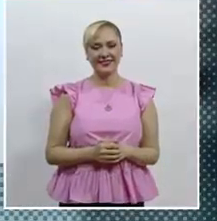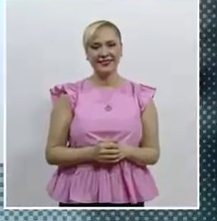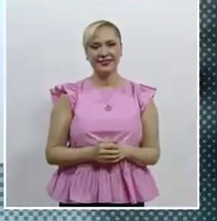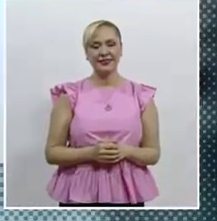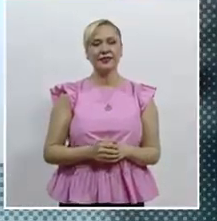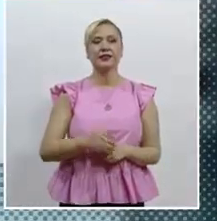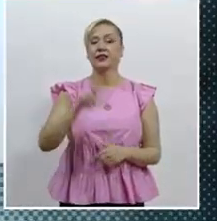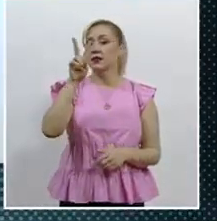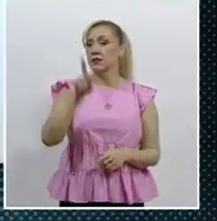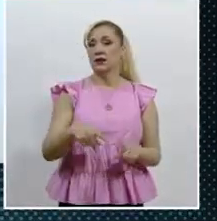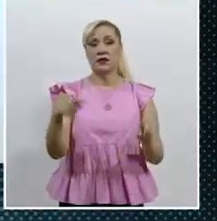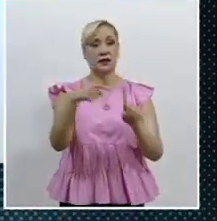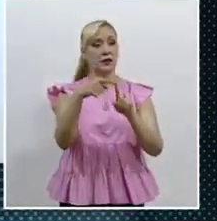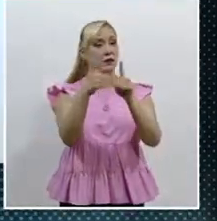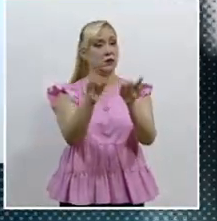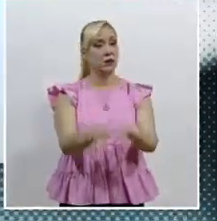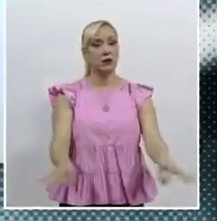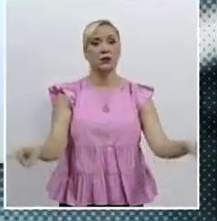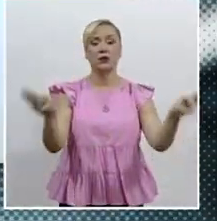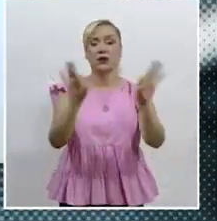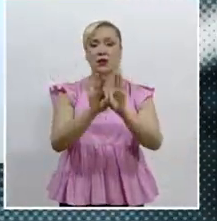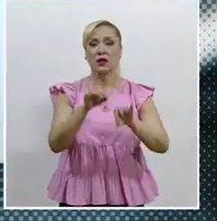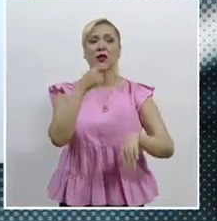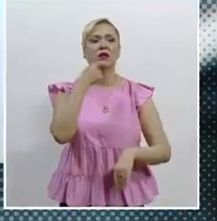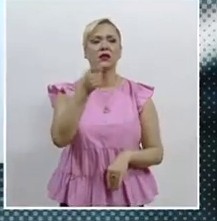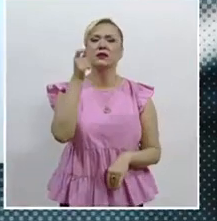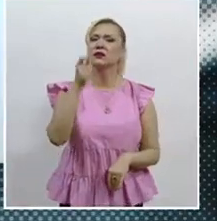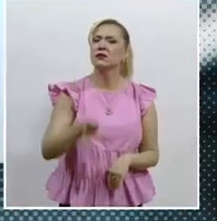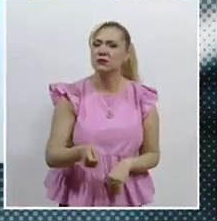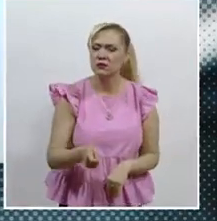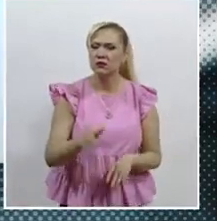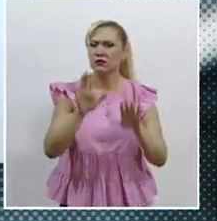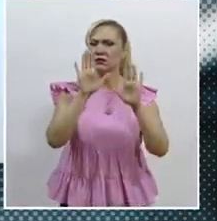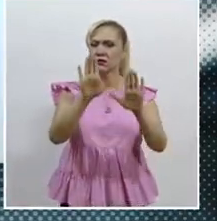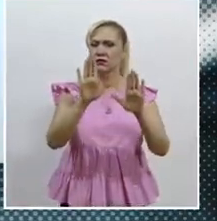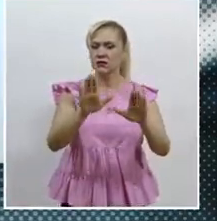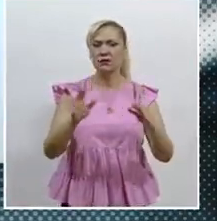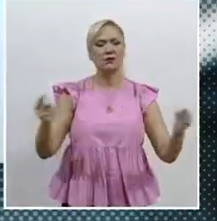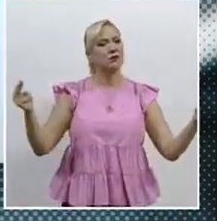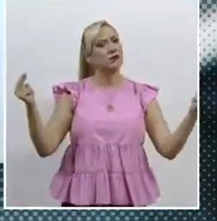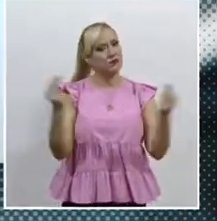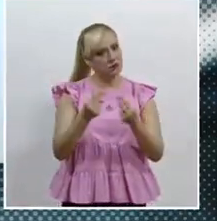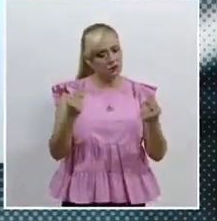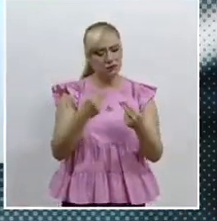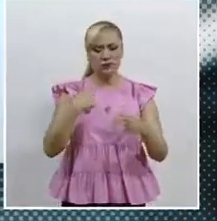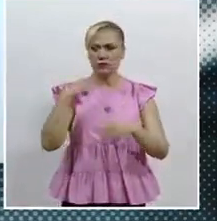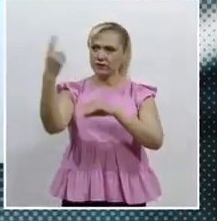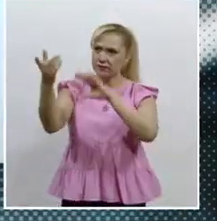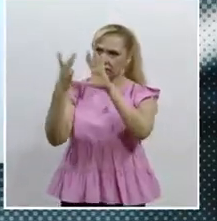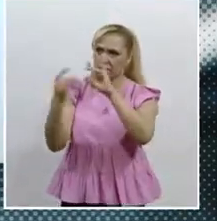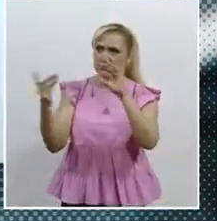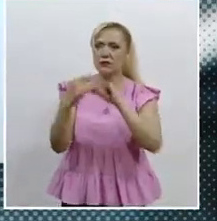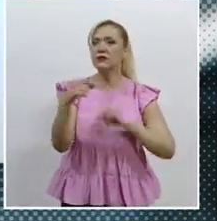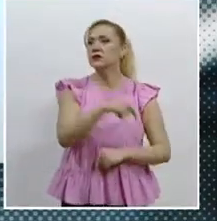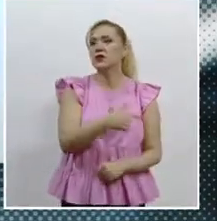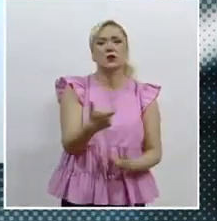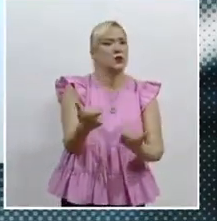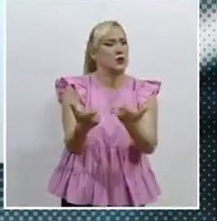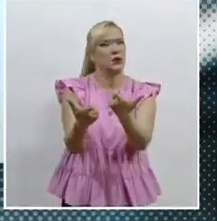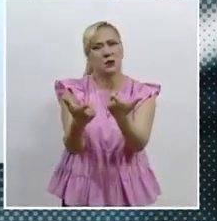Como punto fundamental se argumenta la extrema necesidad económica que privaba en